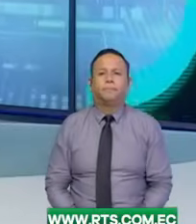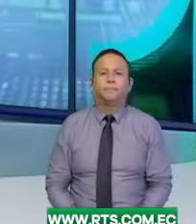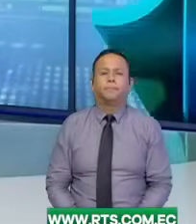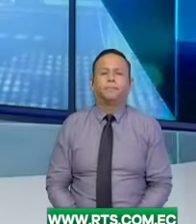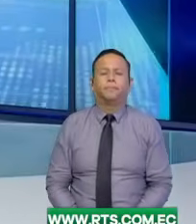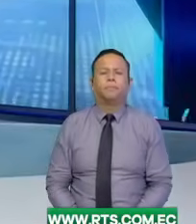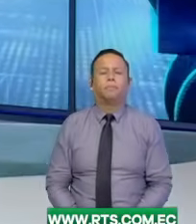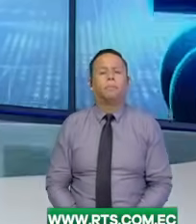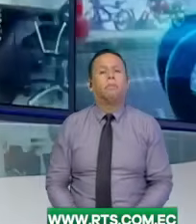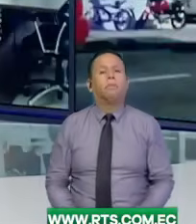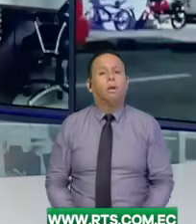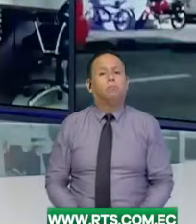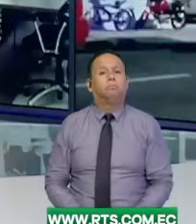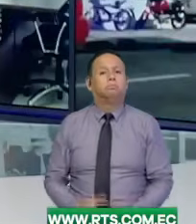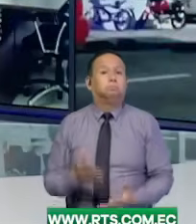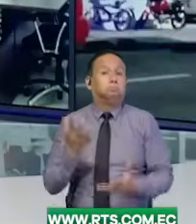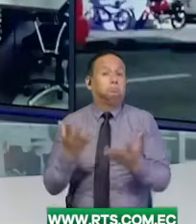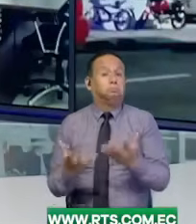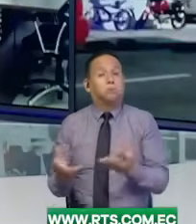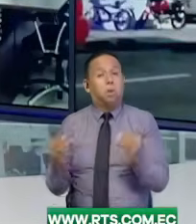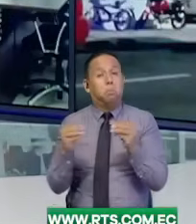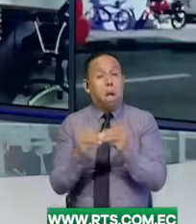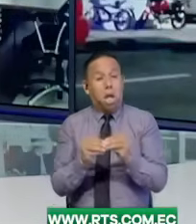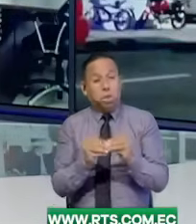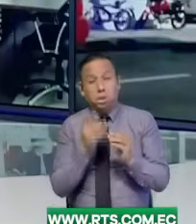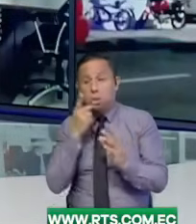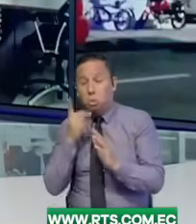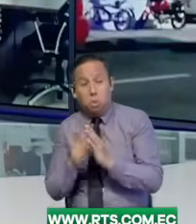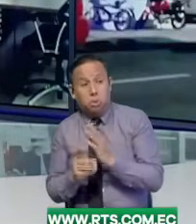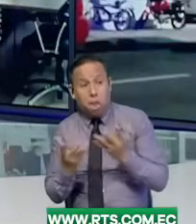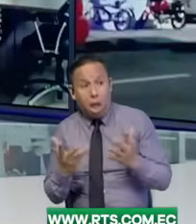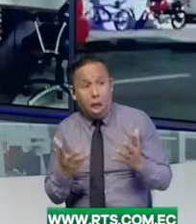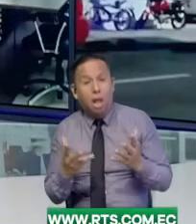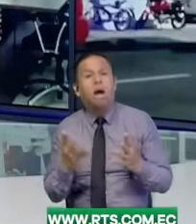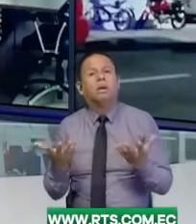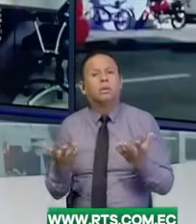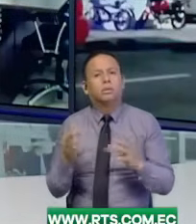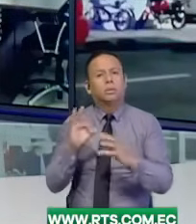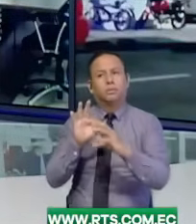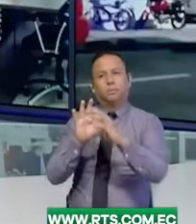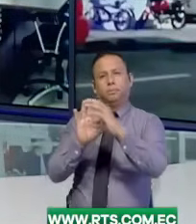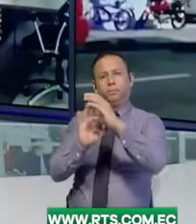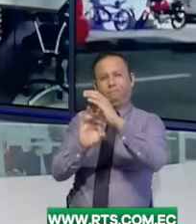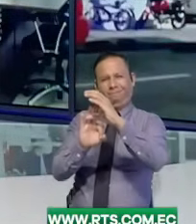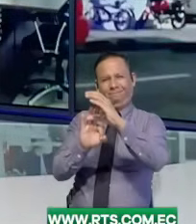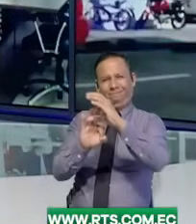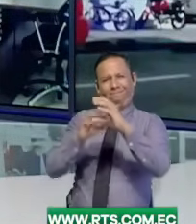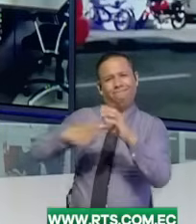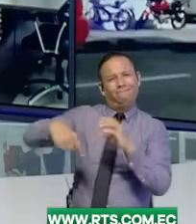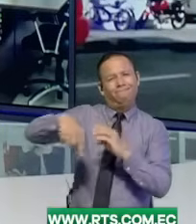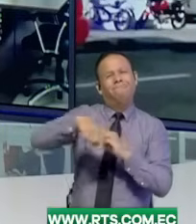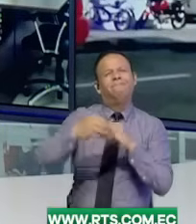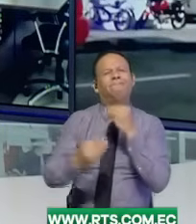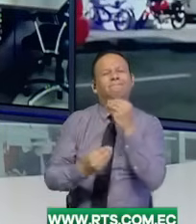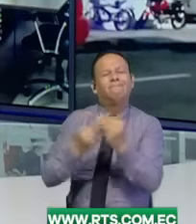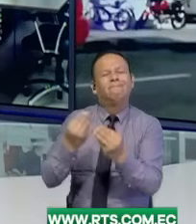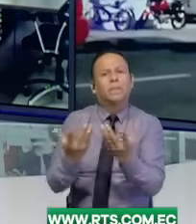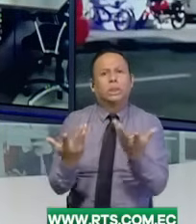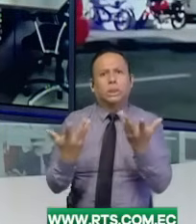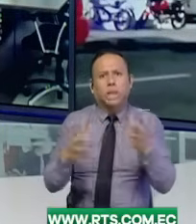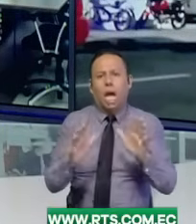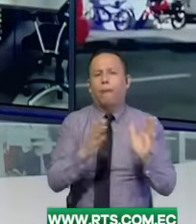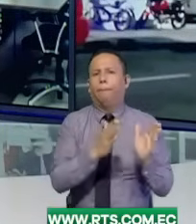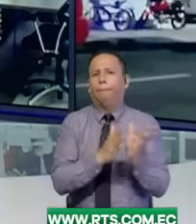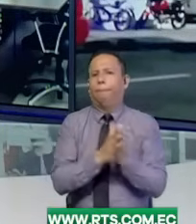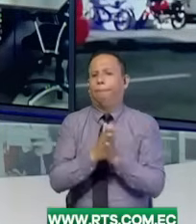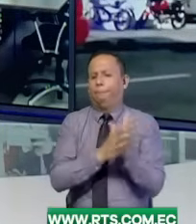A la espera que no se presenten más acciones de protección en las próximas horas, el Consejo de Participación Ciudadana y Control Social se alista